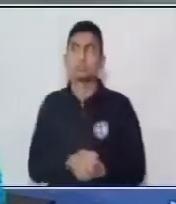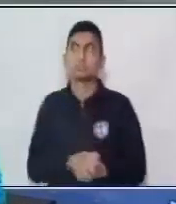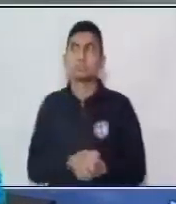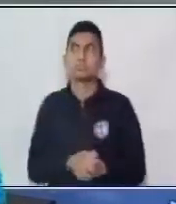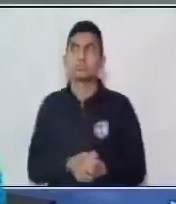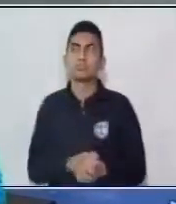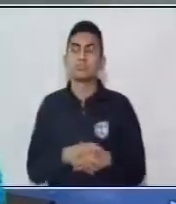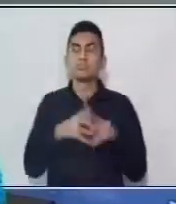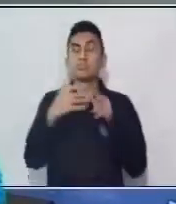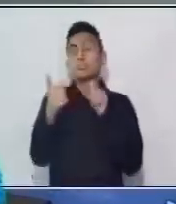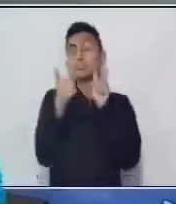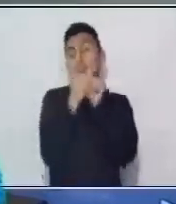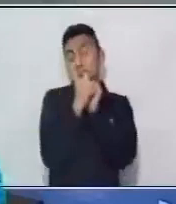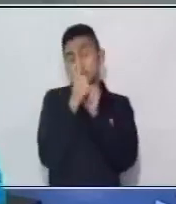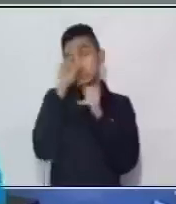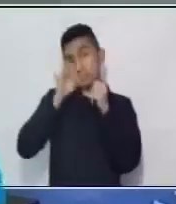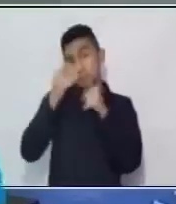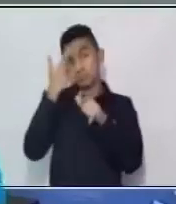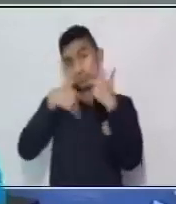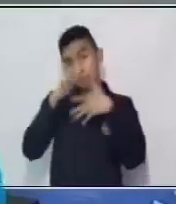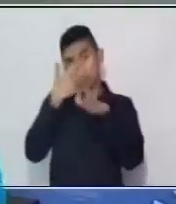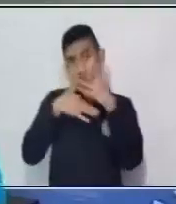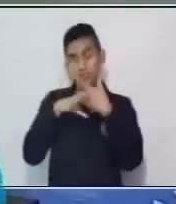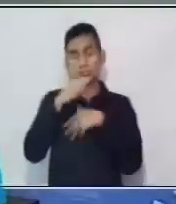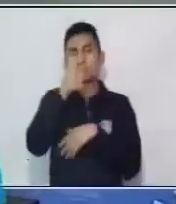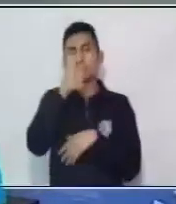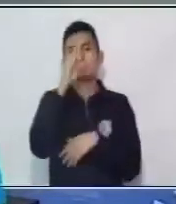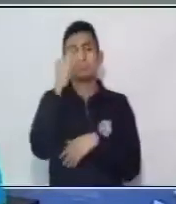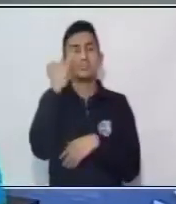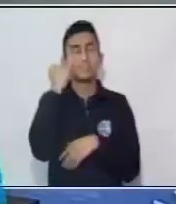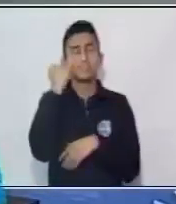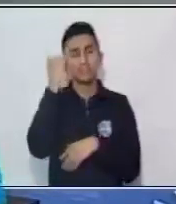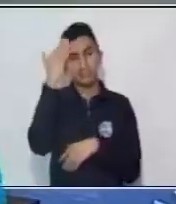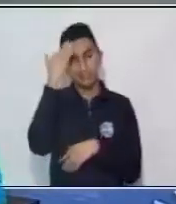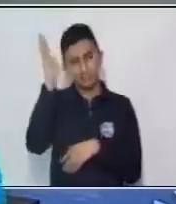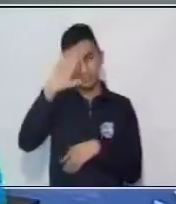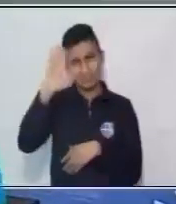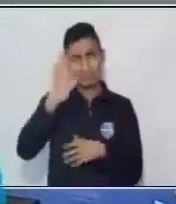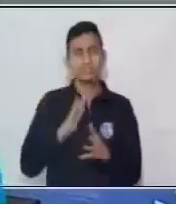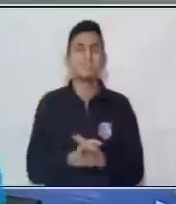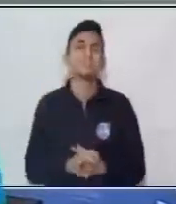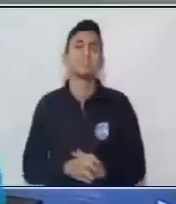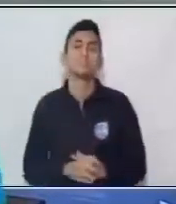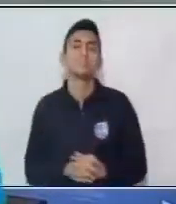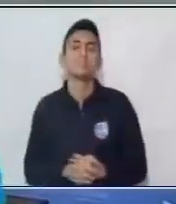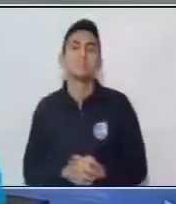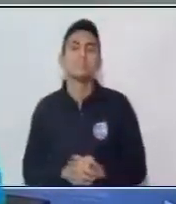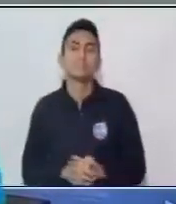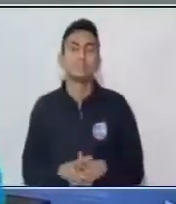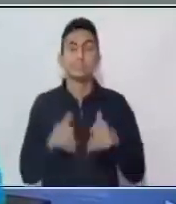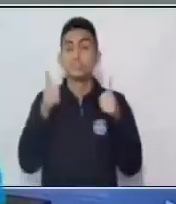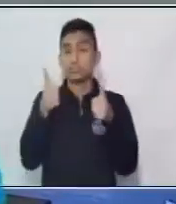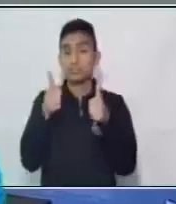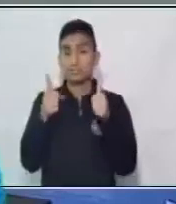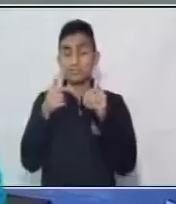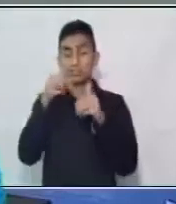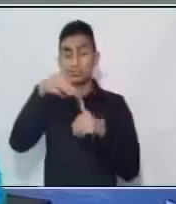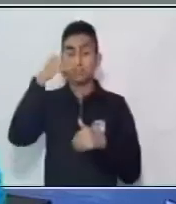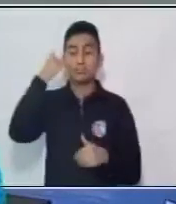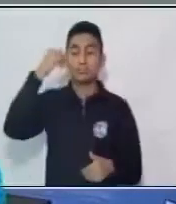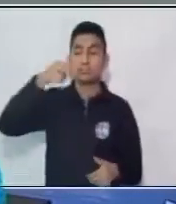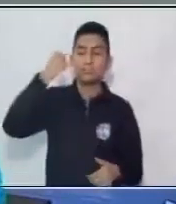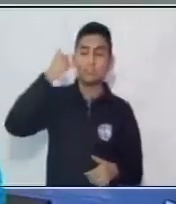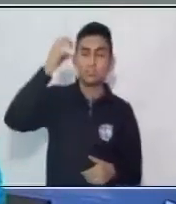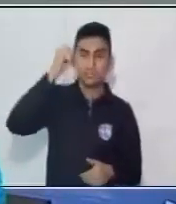Me acompaña en lenguaje de señas mi compañero Abdi. Muy bien, empecemos entonces con el tema de mínimo común